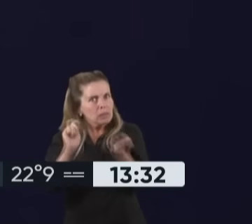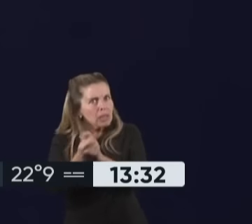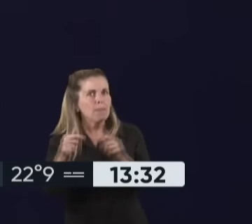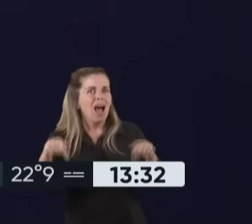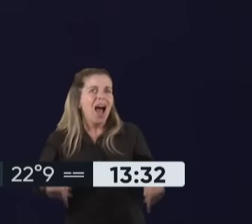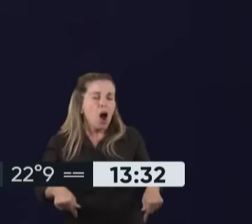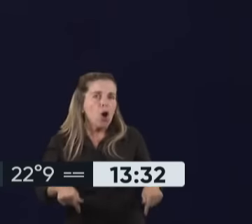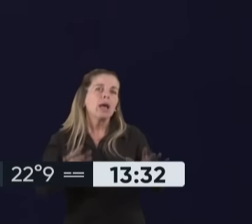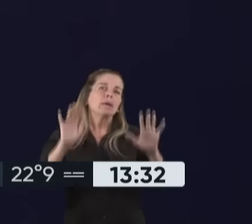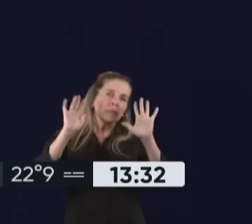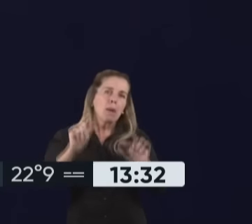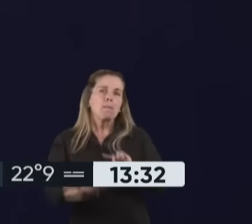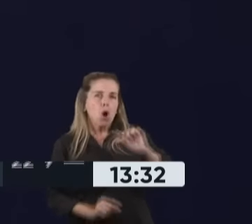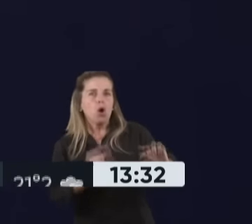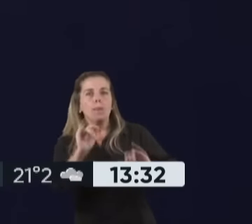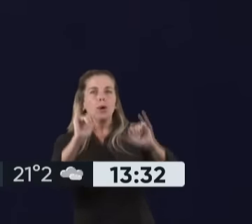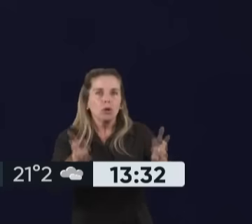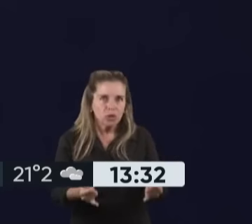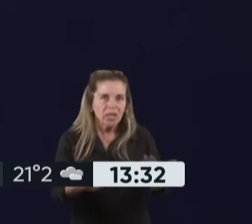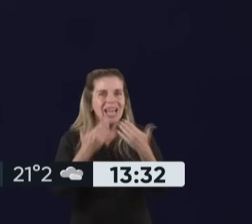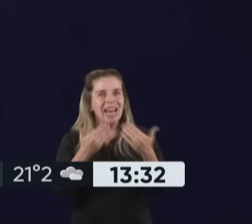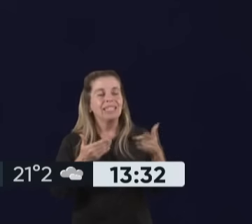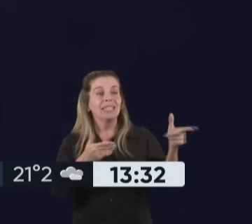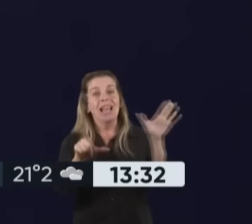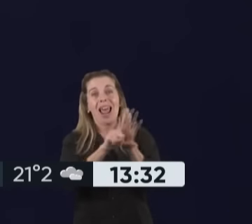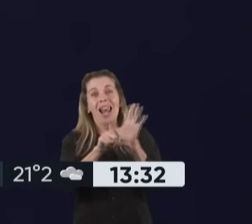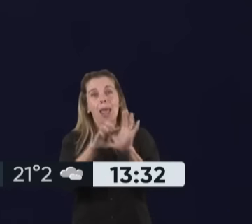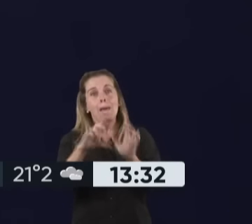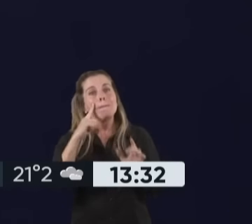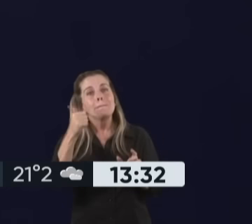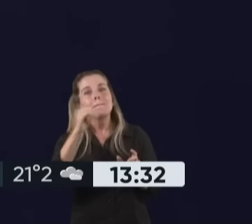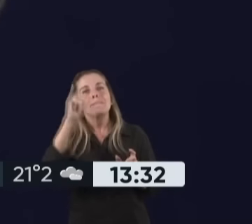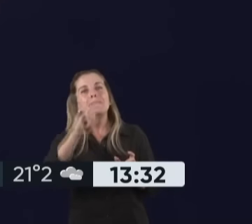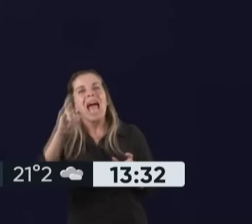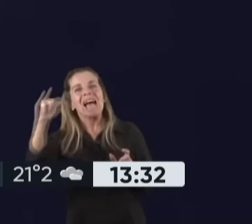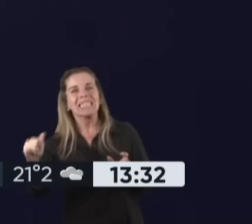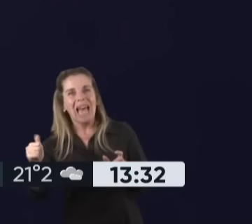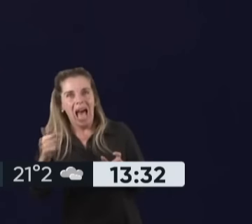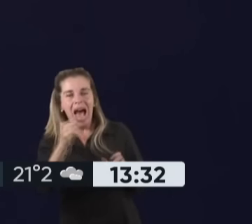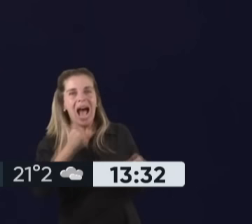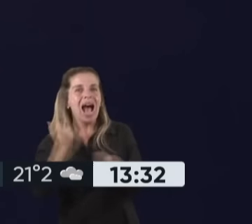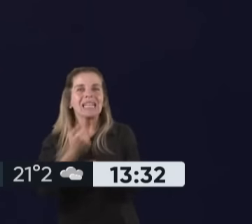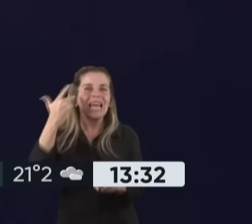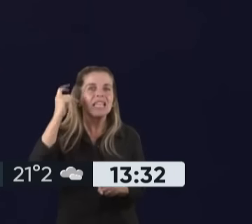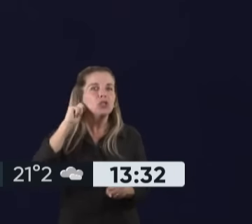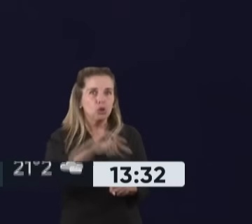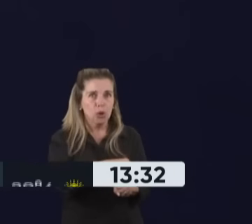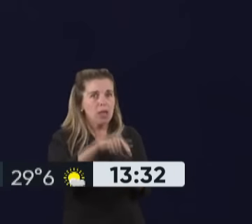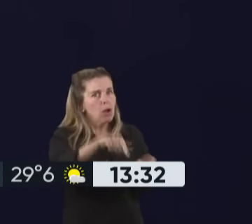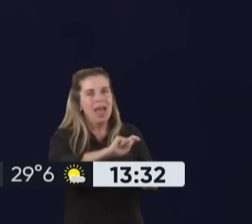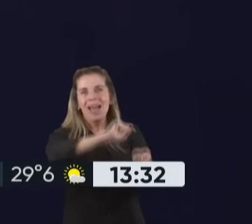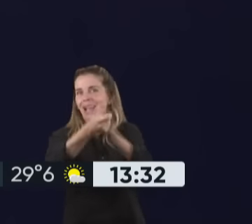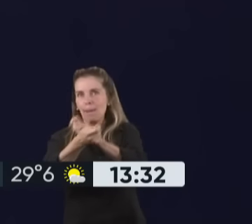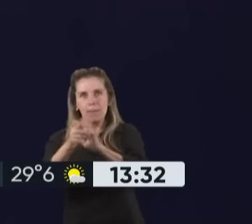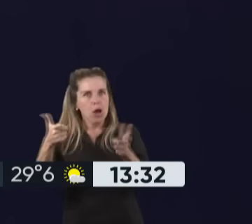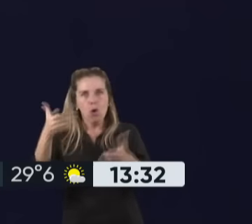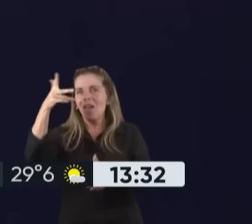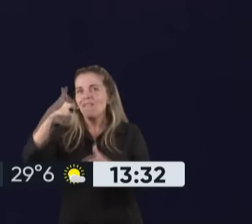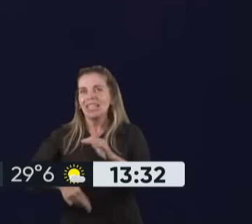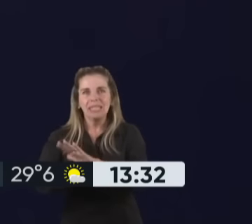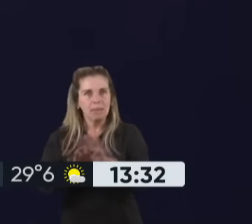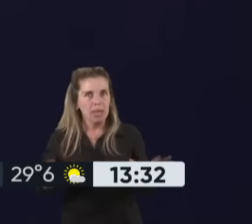paso enorme, y le agradecemos muchísimo a Piazza, que logró que sea hasta los 18 años, ahora es imprescriptible. Esto es un